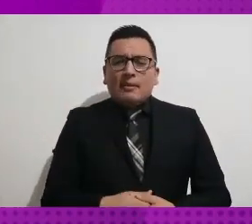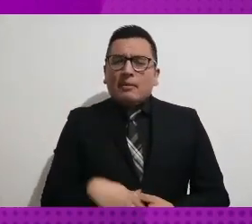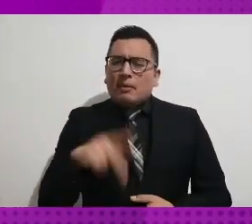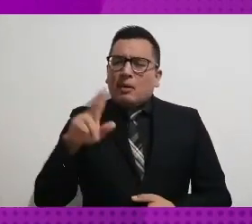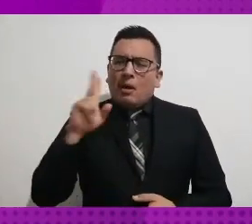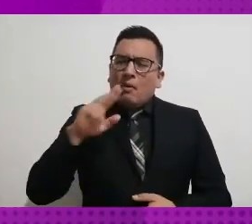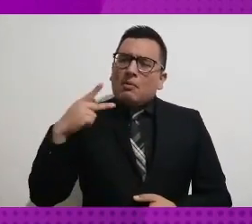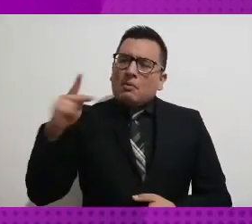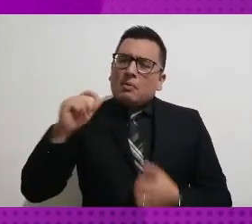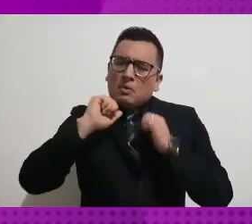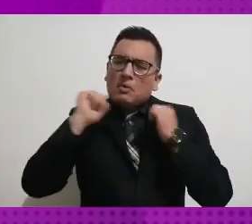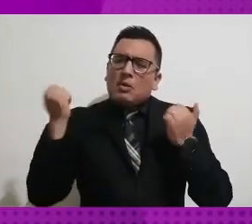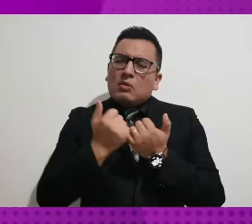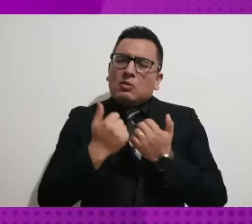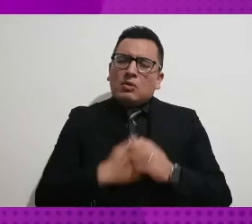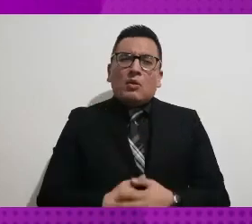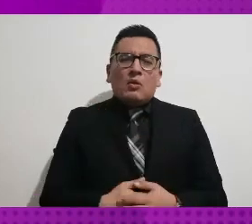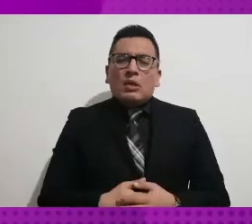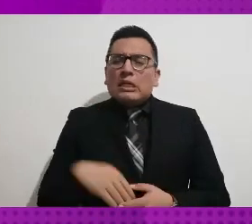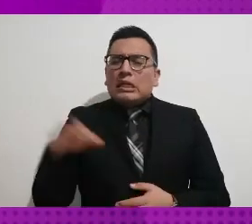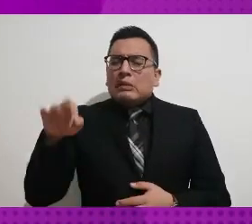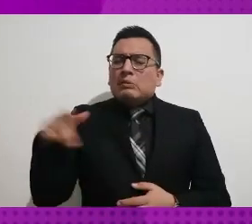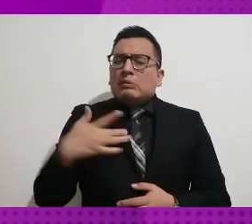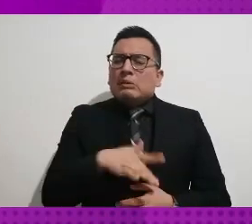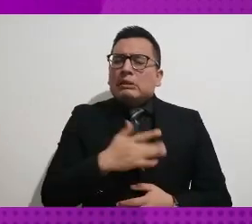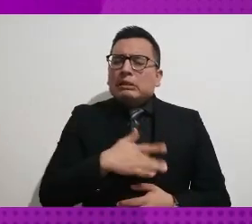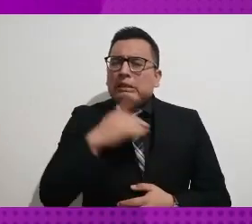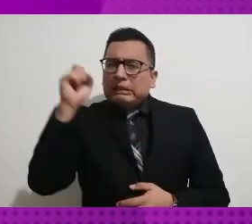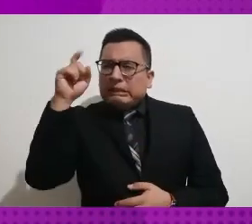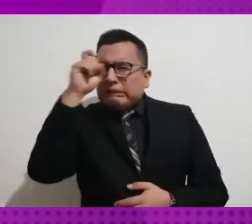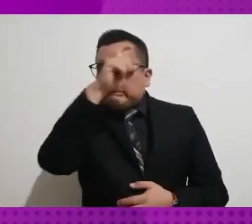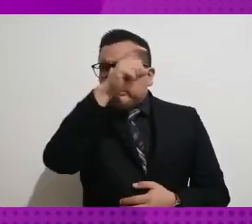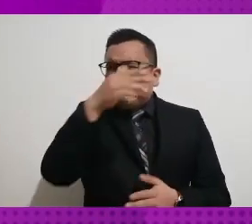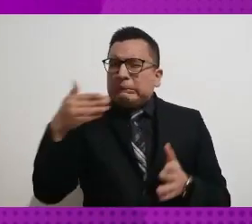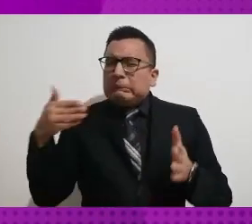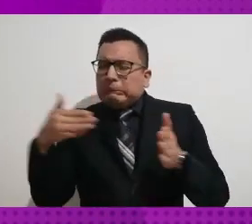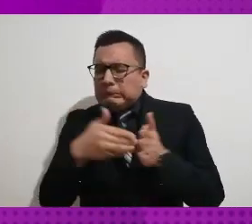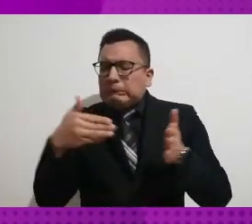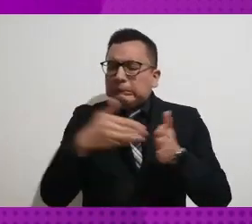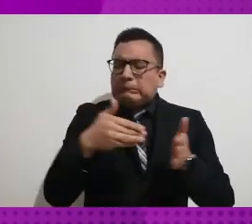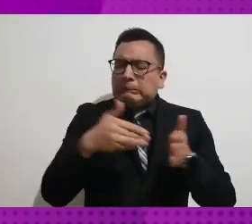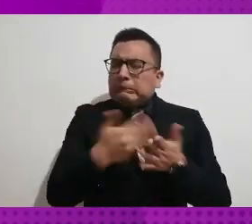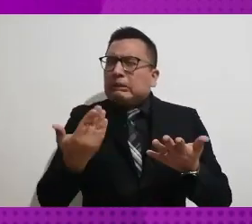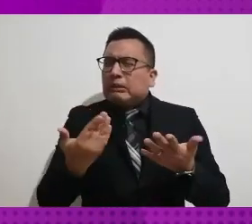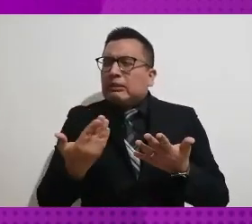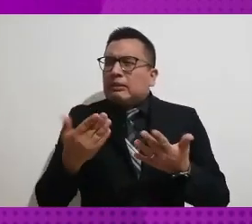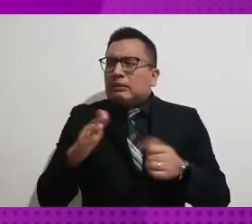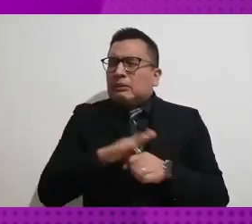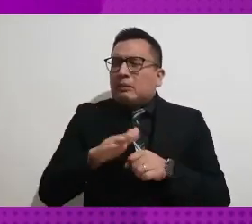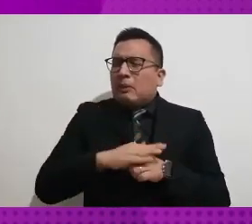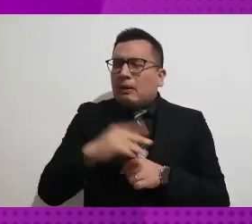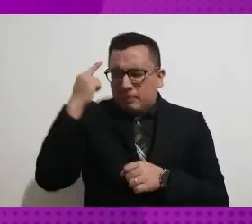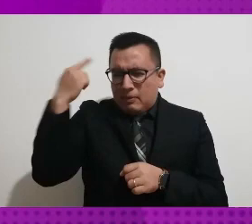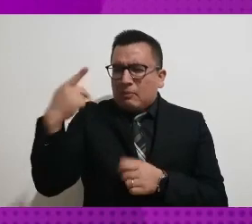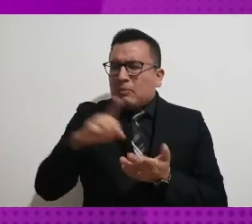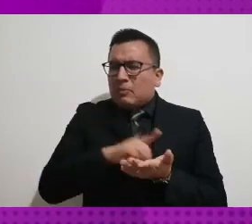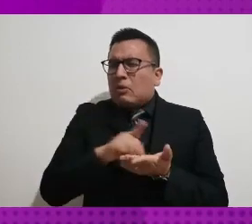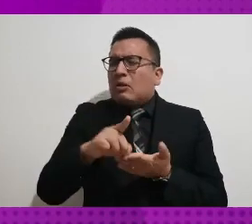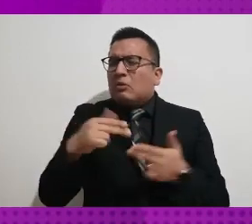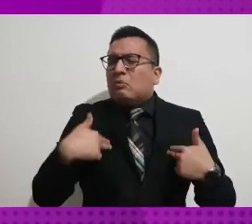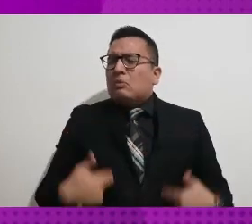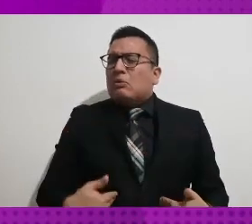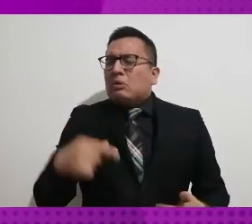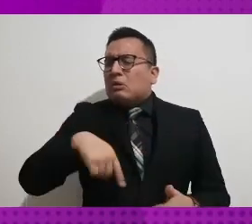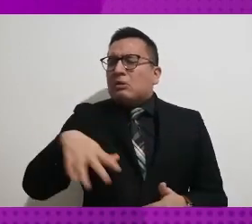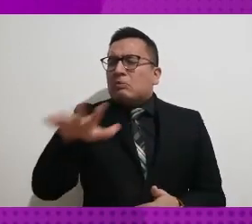la asociación, ¿cuáles han sido los principales retos que han enfrentado en materia de derechos humanos aquí en la